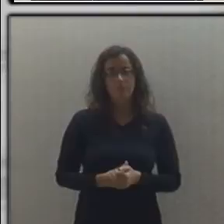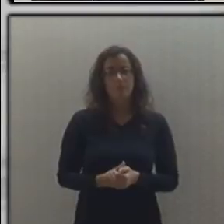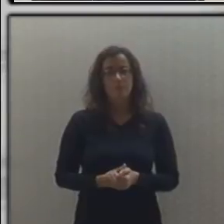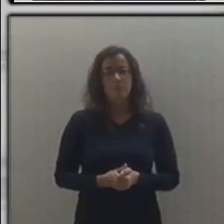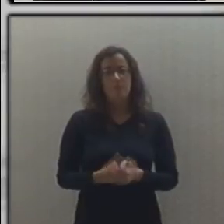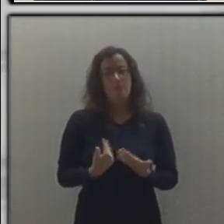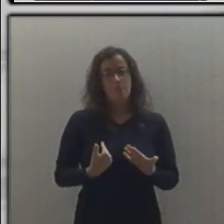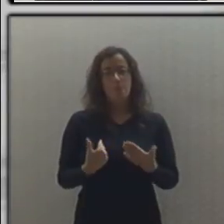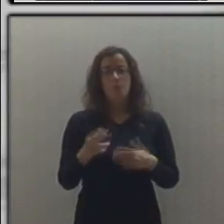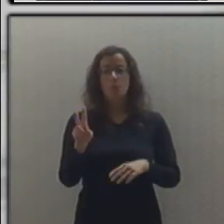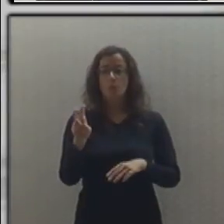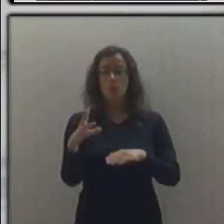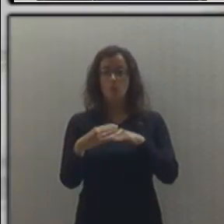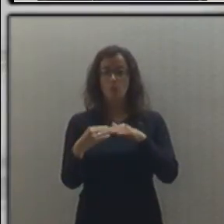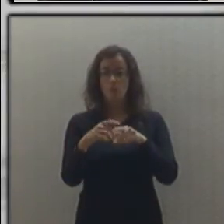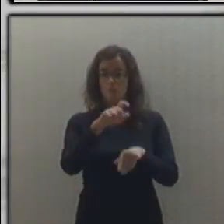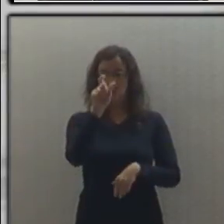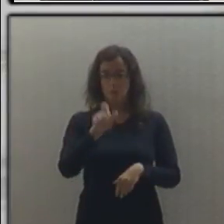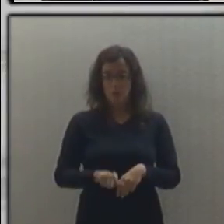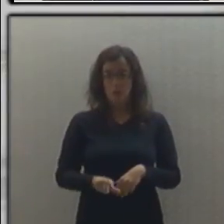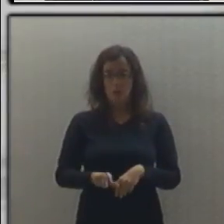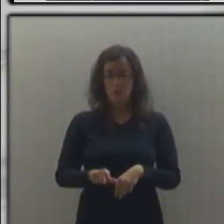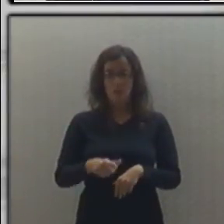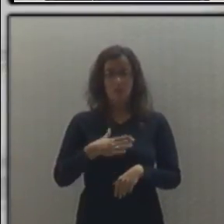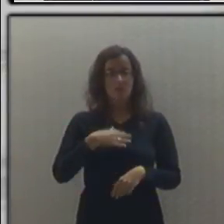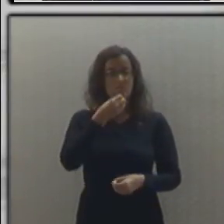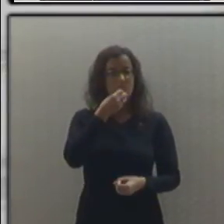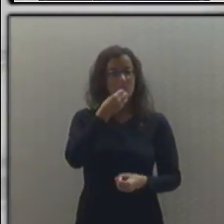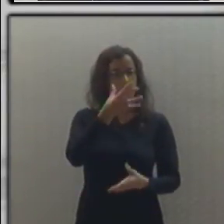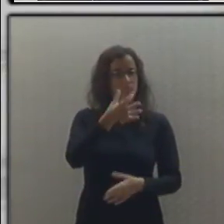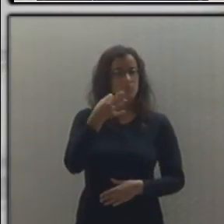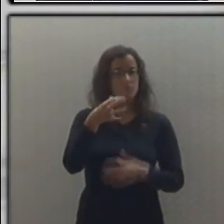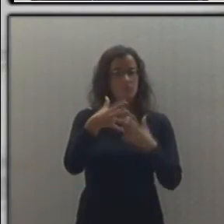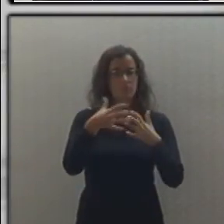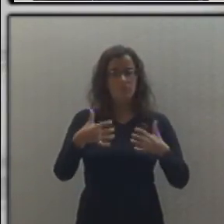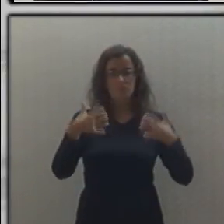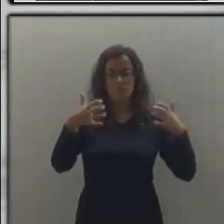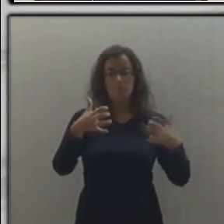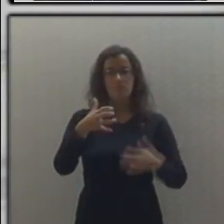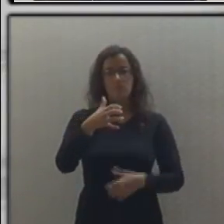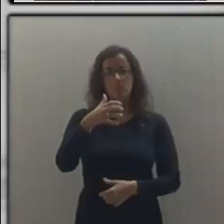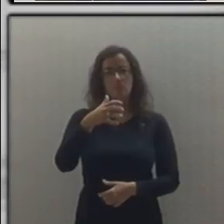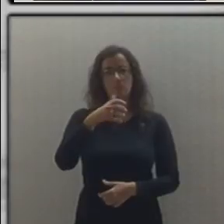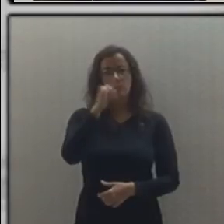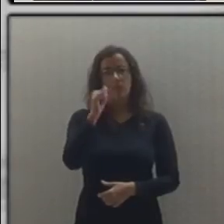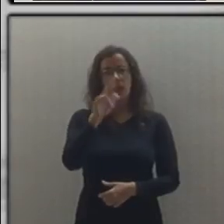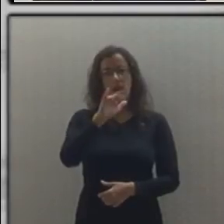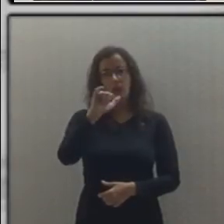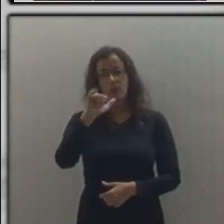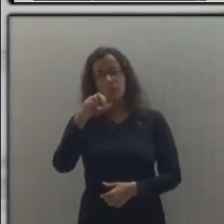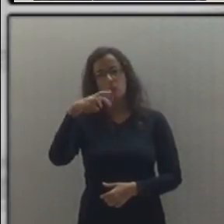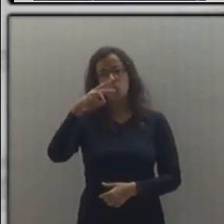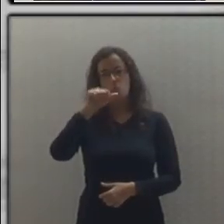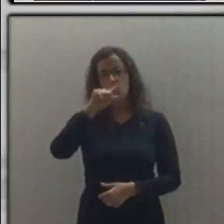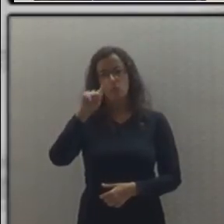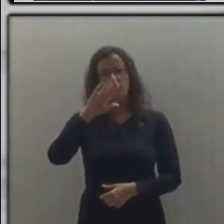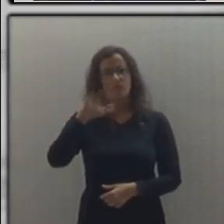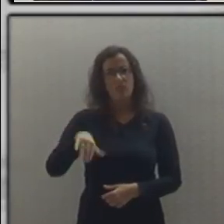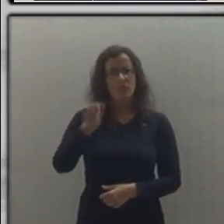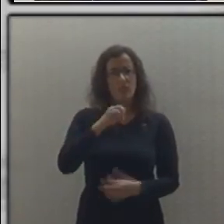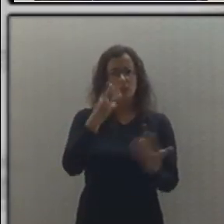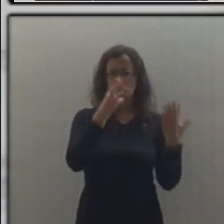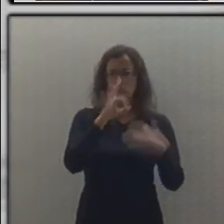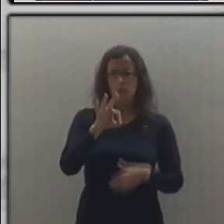Como nuevo usuario, simplemente quería puntualizar esta cita de Harry Moody, que es de los finales de los años 80, que